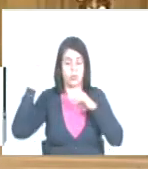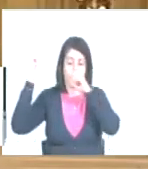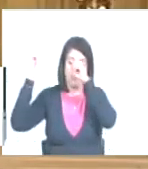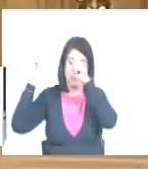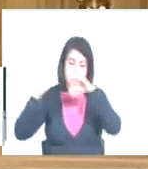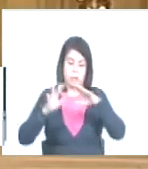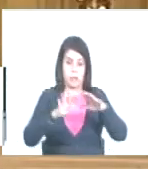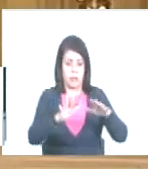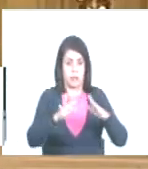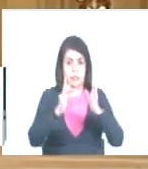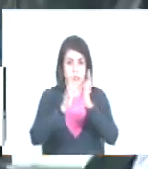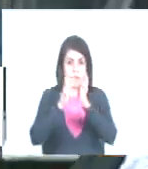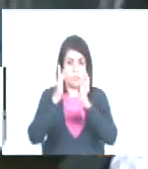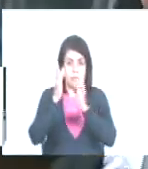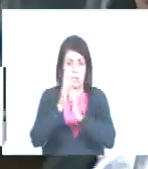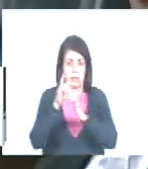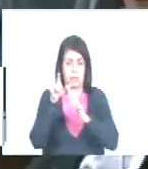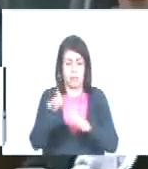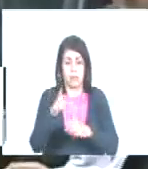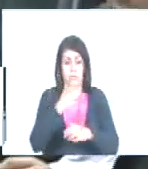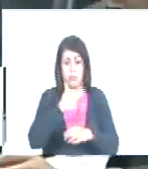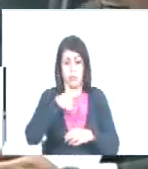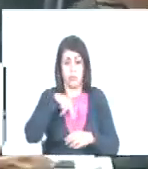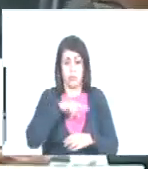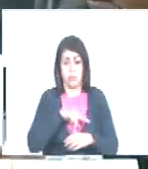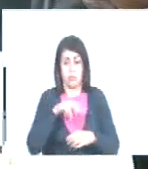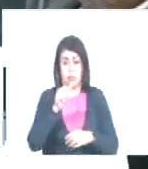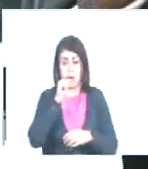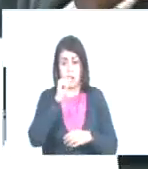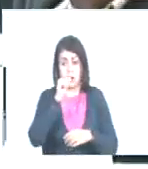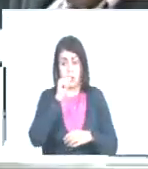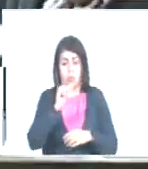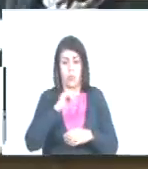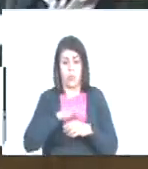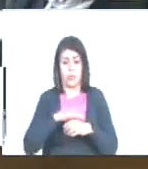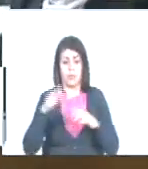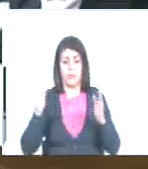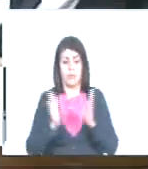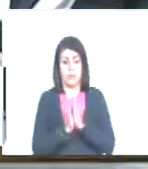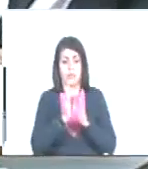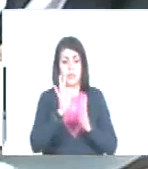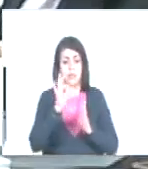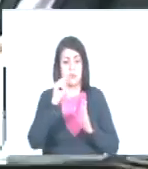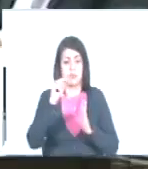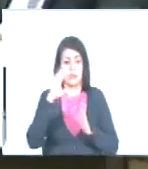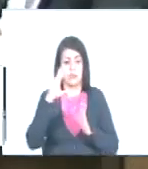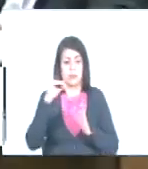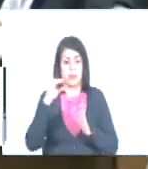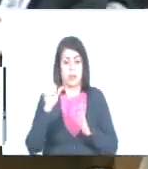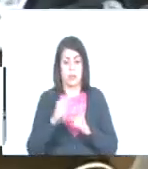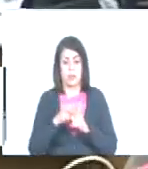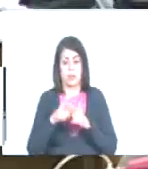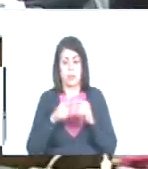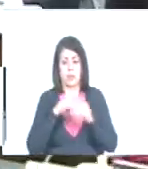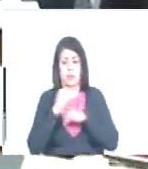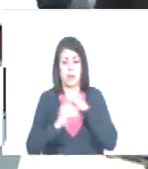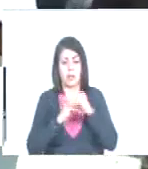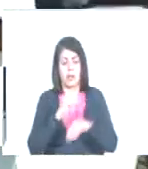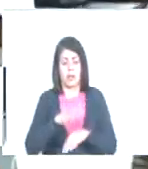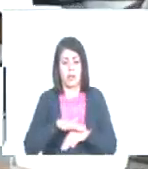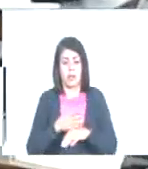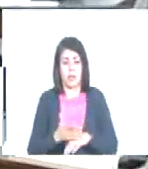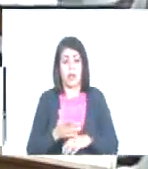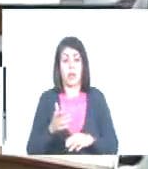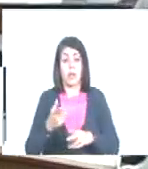de Cristo, del Redentor. Nos ha caído el agua bendita de San Francisco. Ese es el preludio de lo que